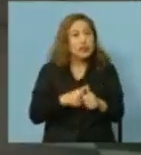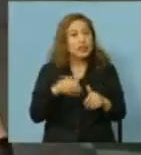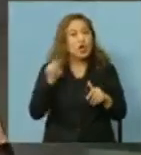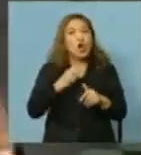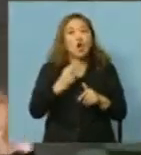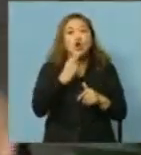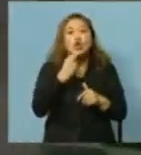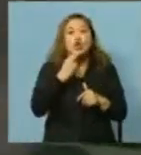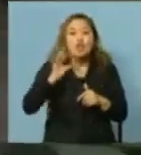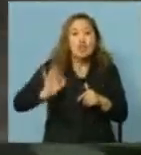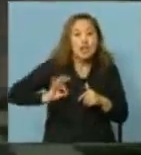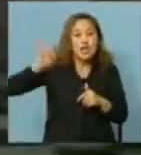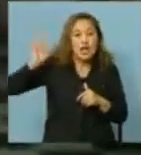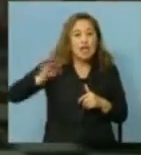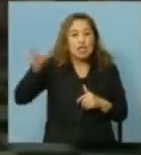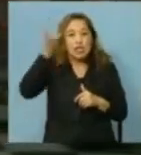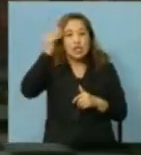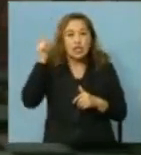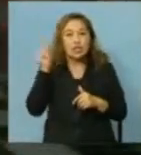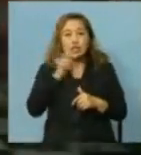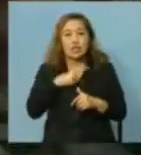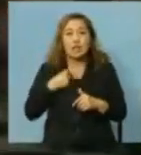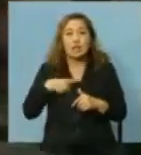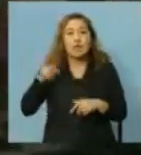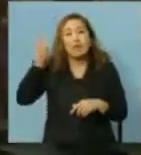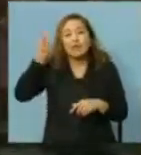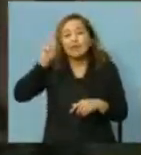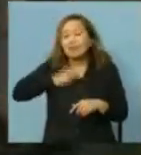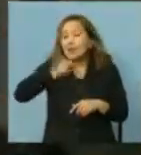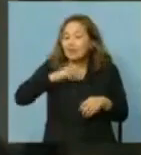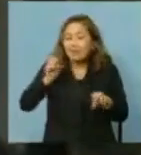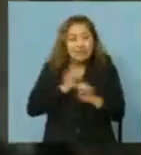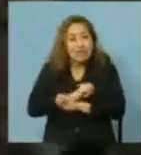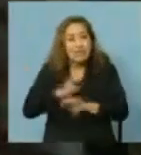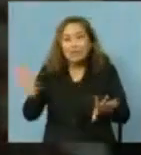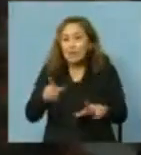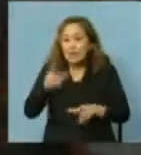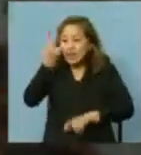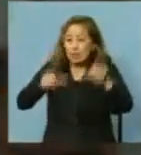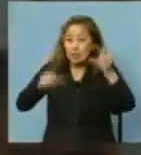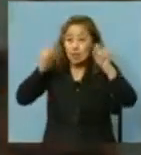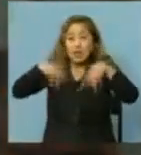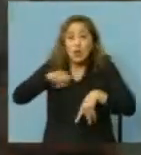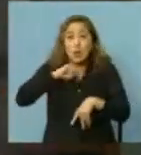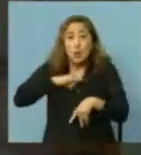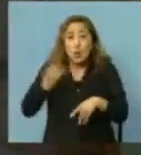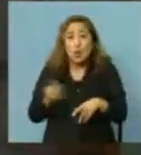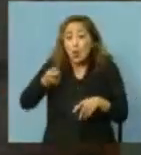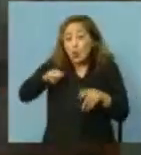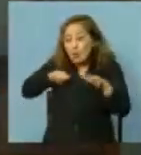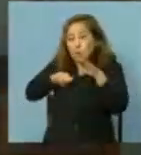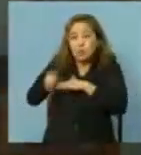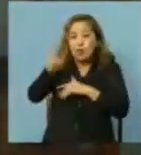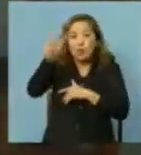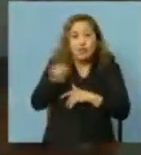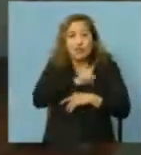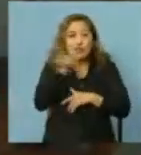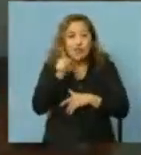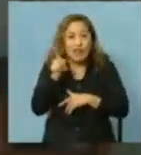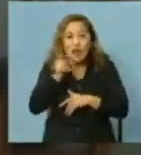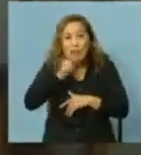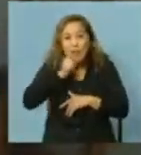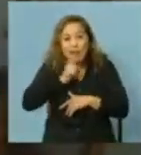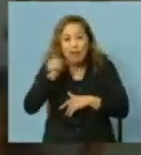son 11 años, recordemos, de esta terrible noticia que conmovió a todos los jujeños, como fue el asesinato de Juan Carlos